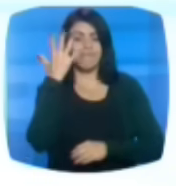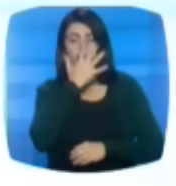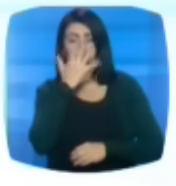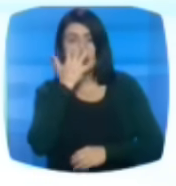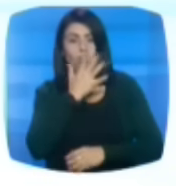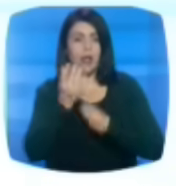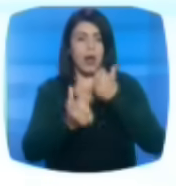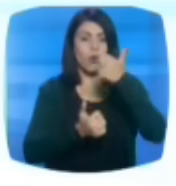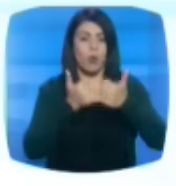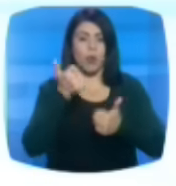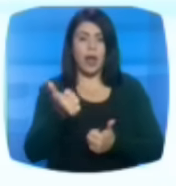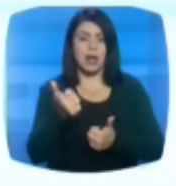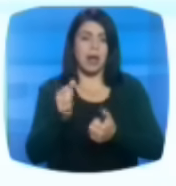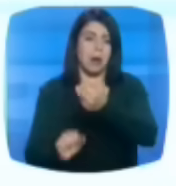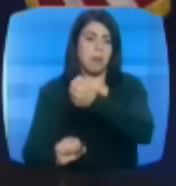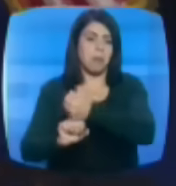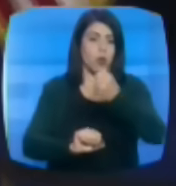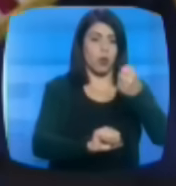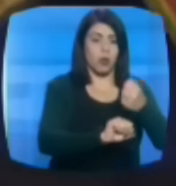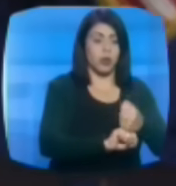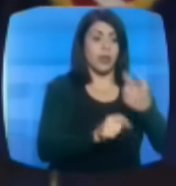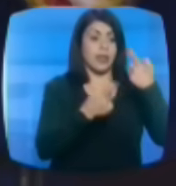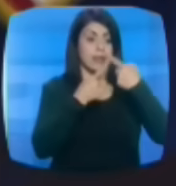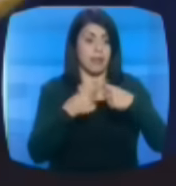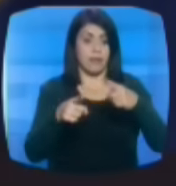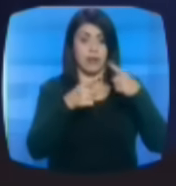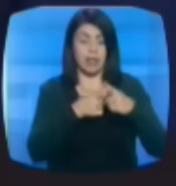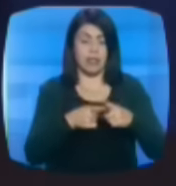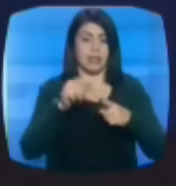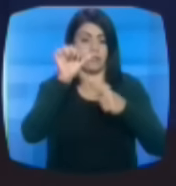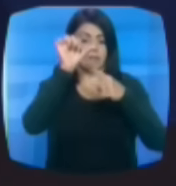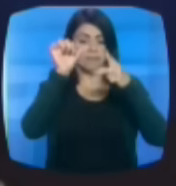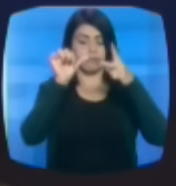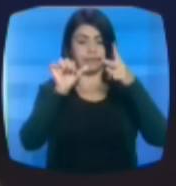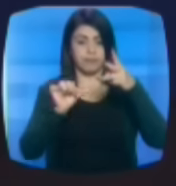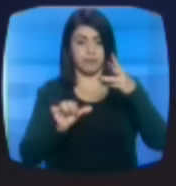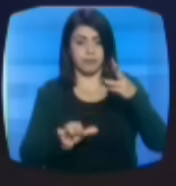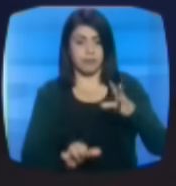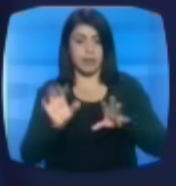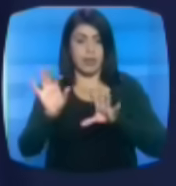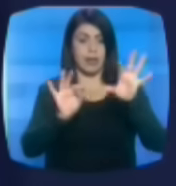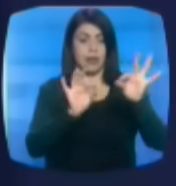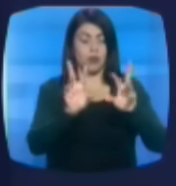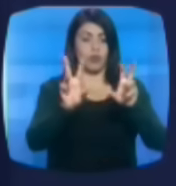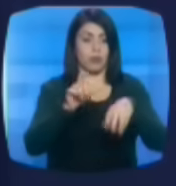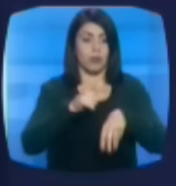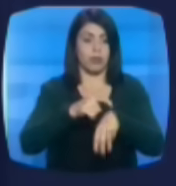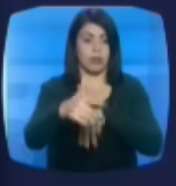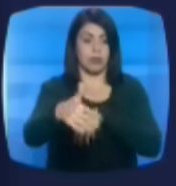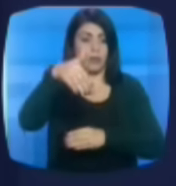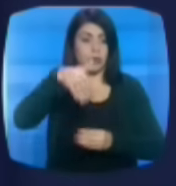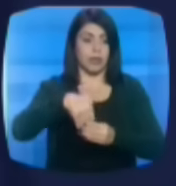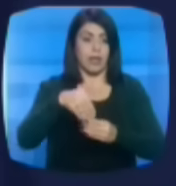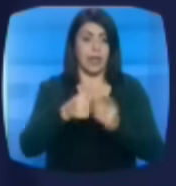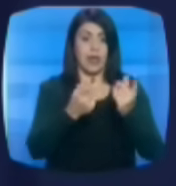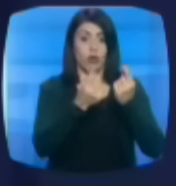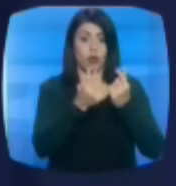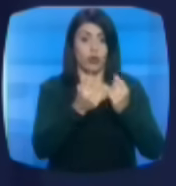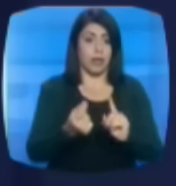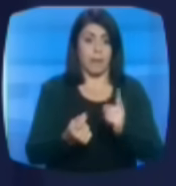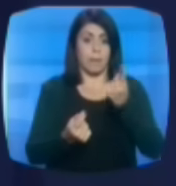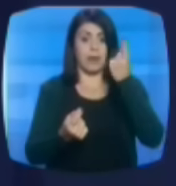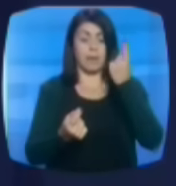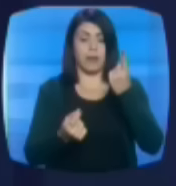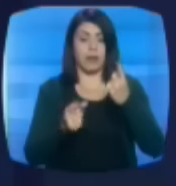en relación a su tendencia. Diversos son los factores que toman en cuenta los estadounidenses para este nuevo periodo electoral. La economía es uno de